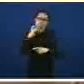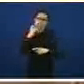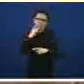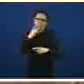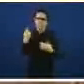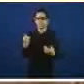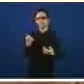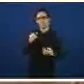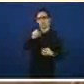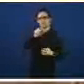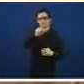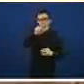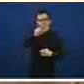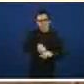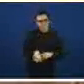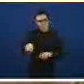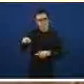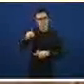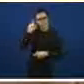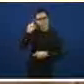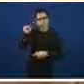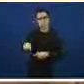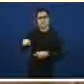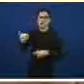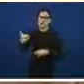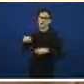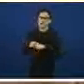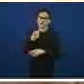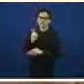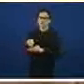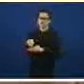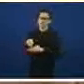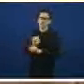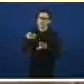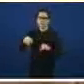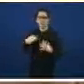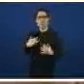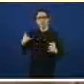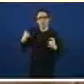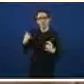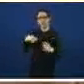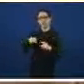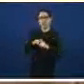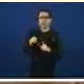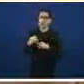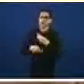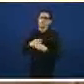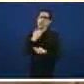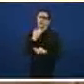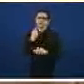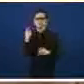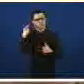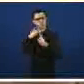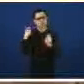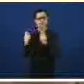mandato moi claro neste Parlamento Actuar para que se lle devolvan o 100% dos cartos investidos